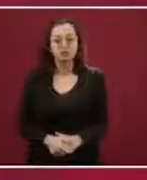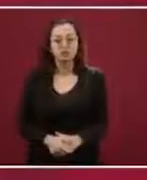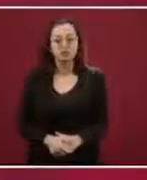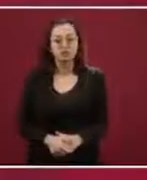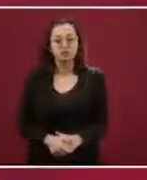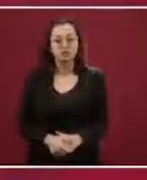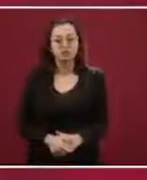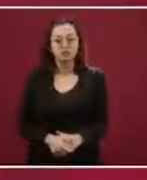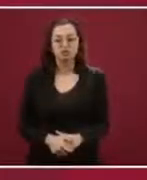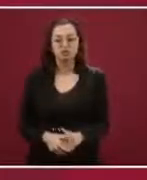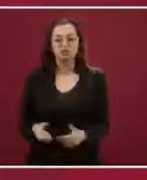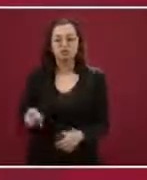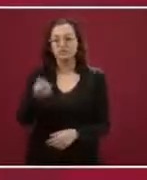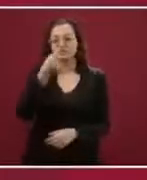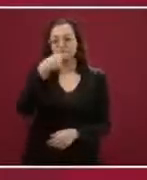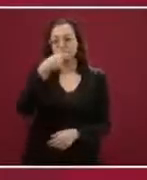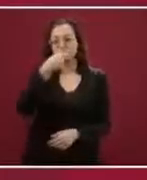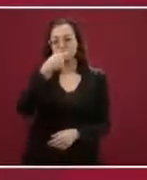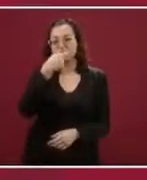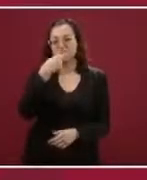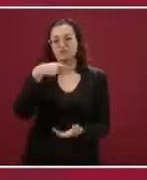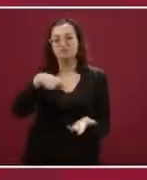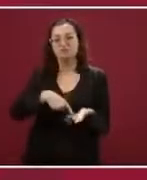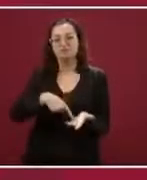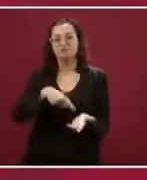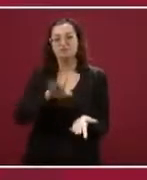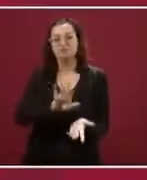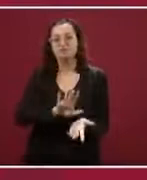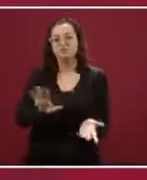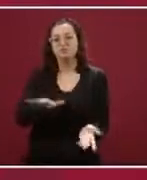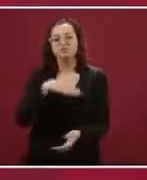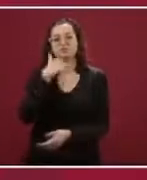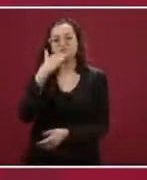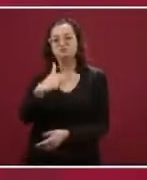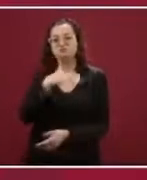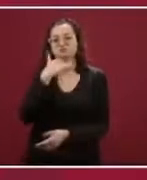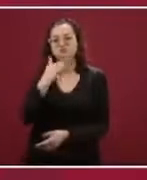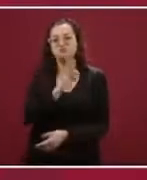se les aplicó un medicamento contaminado.